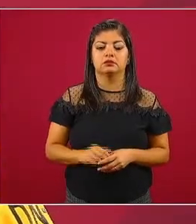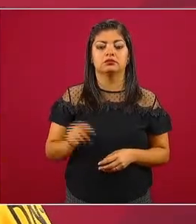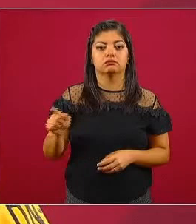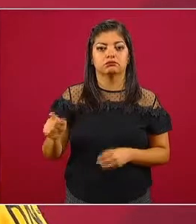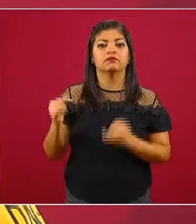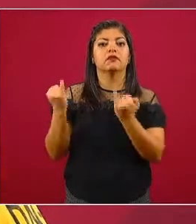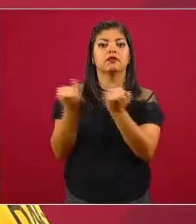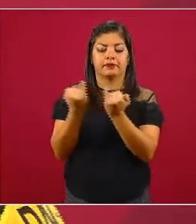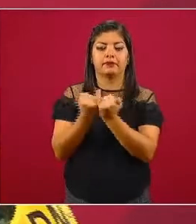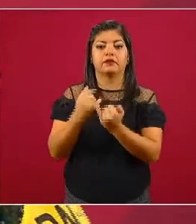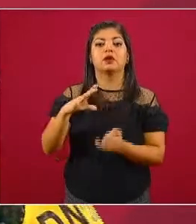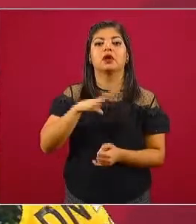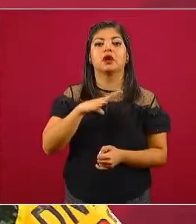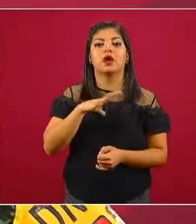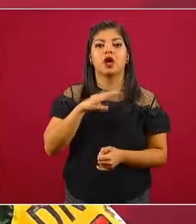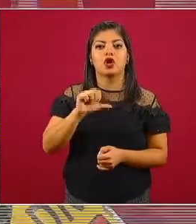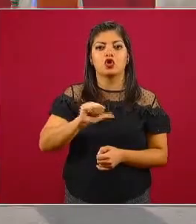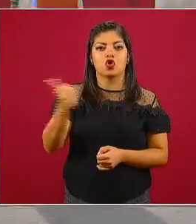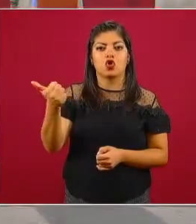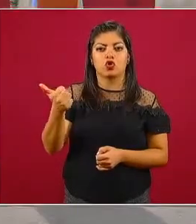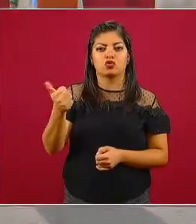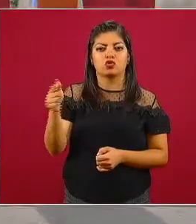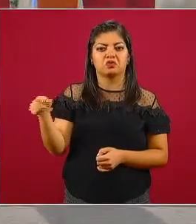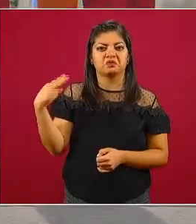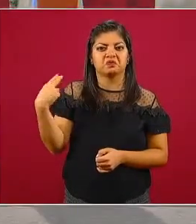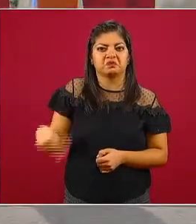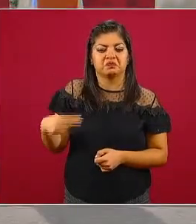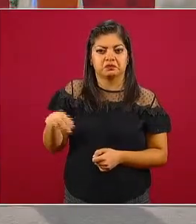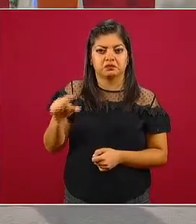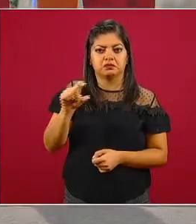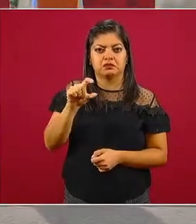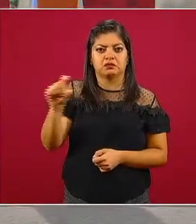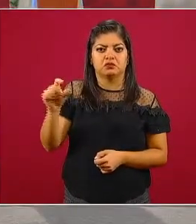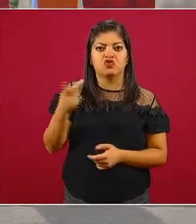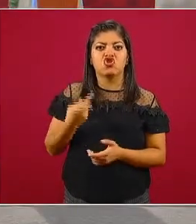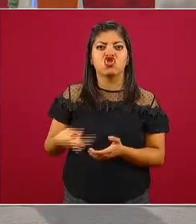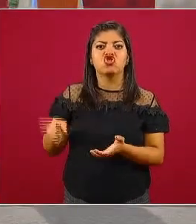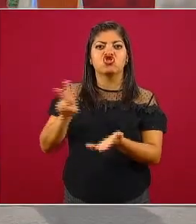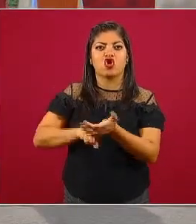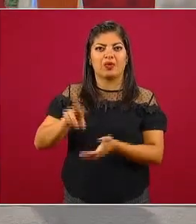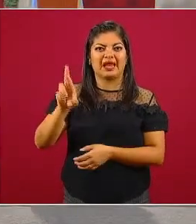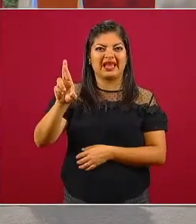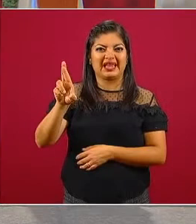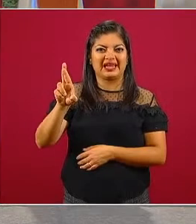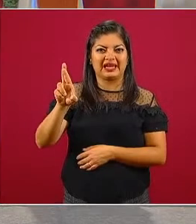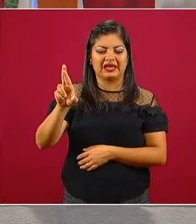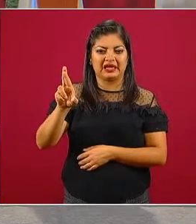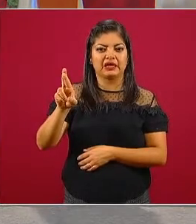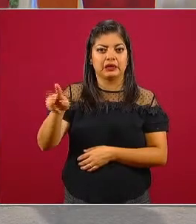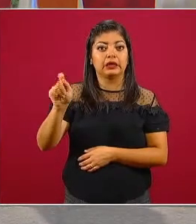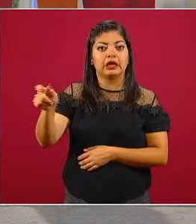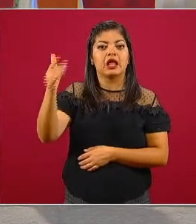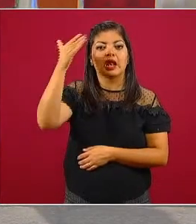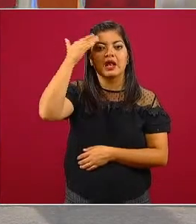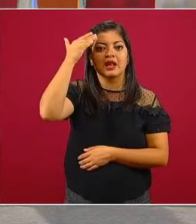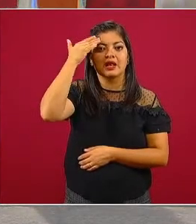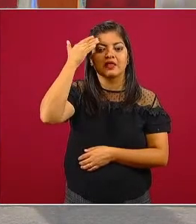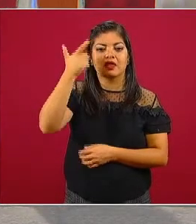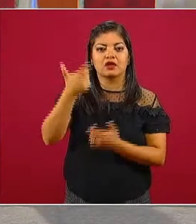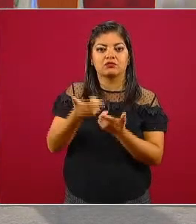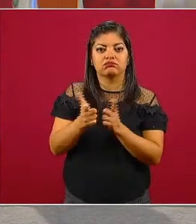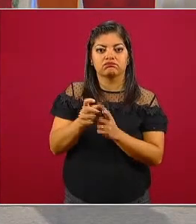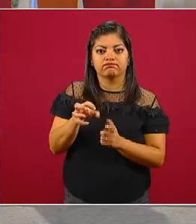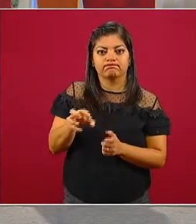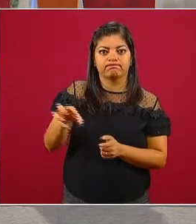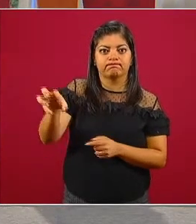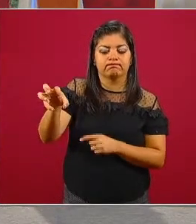También hay otro personaje que mencionan, aquí el doble R, que es el líder de la célula de